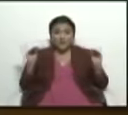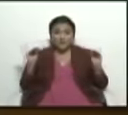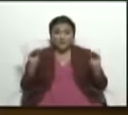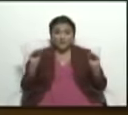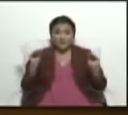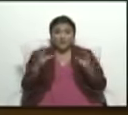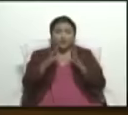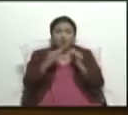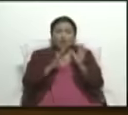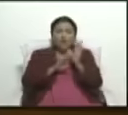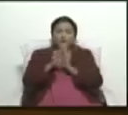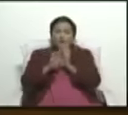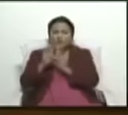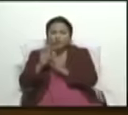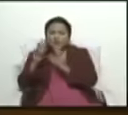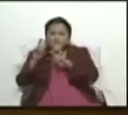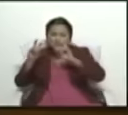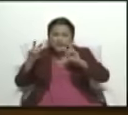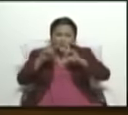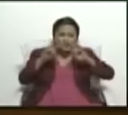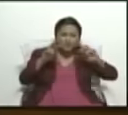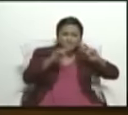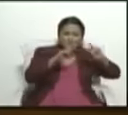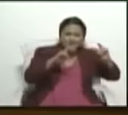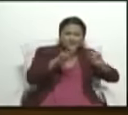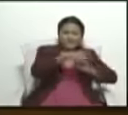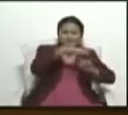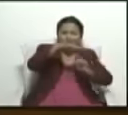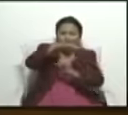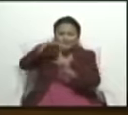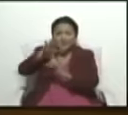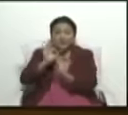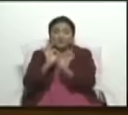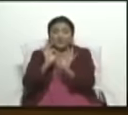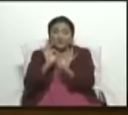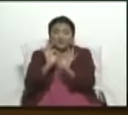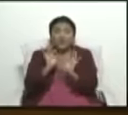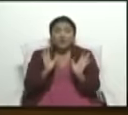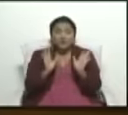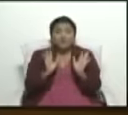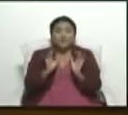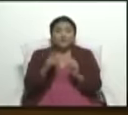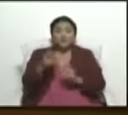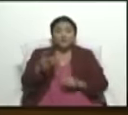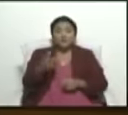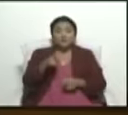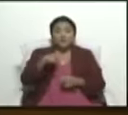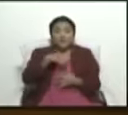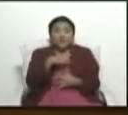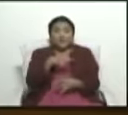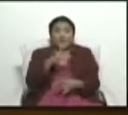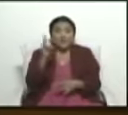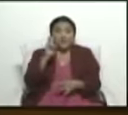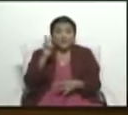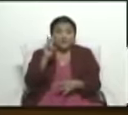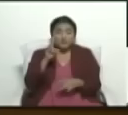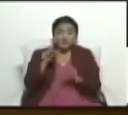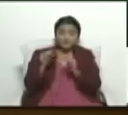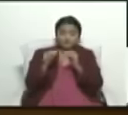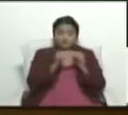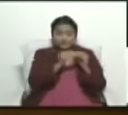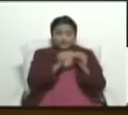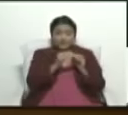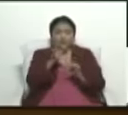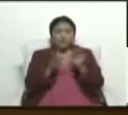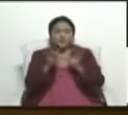todos los avances investigativos en relación a casos que de alguna u otra manera vinculan el tema